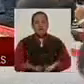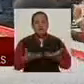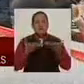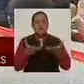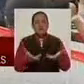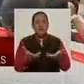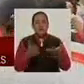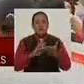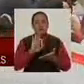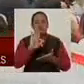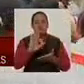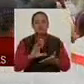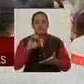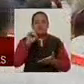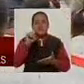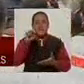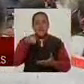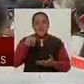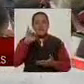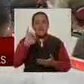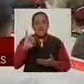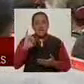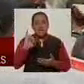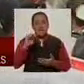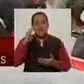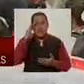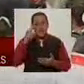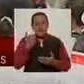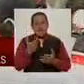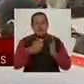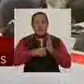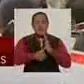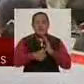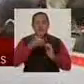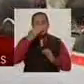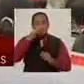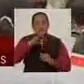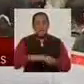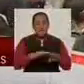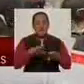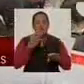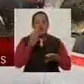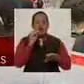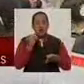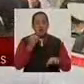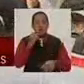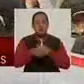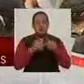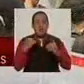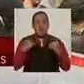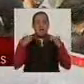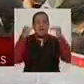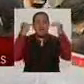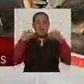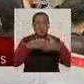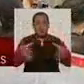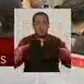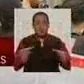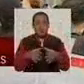entregándoles su DNI a todos los niños, niñas, jóvenes y personas mayores de Uracusa.